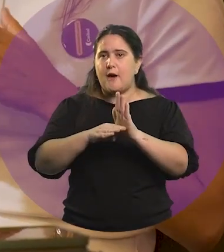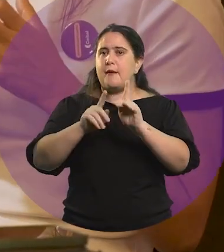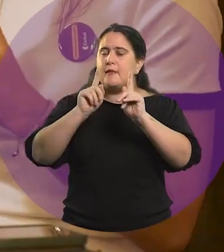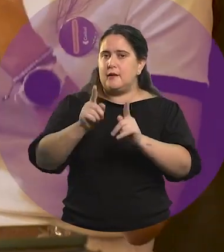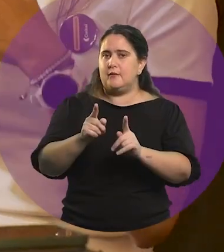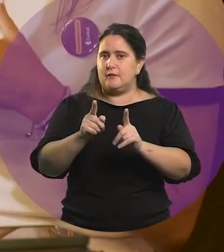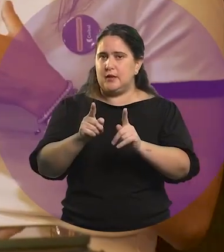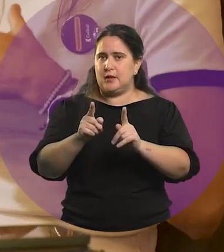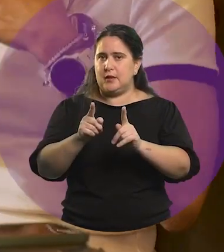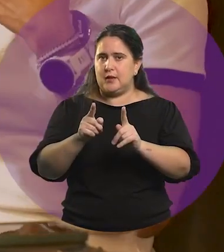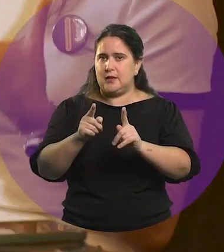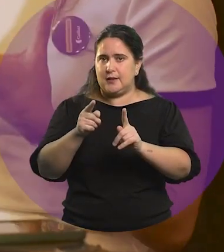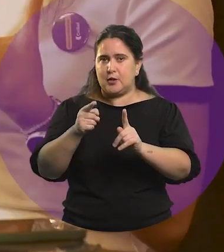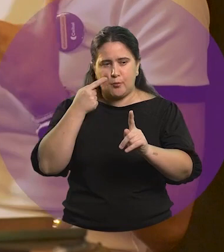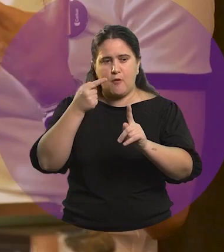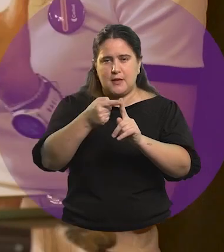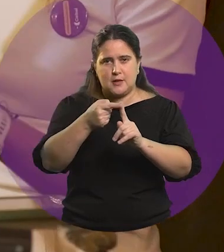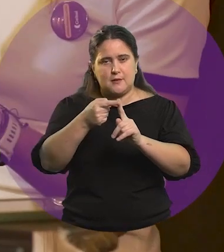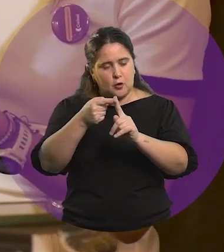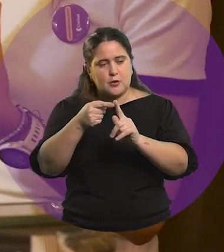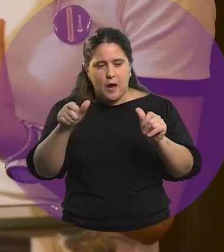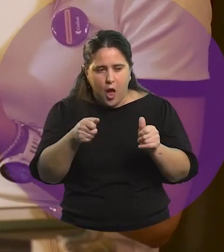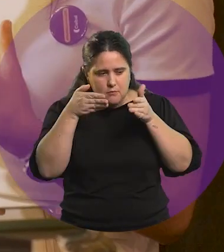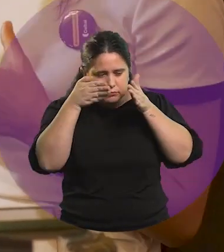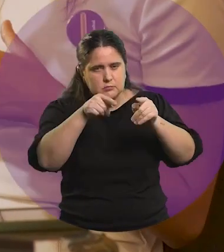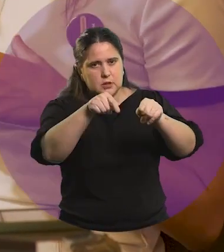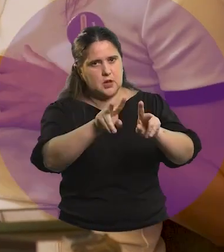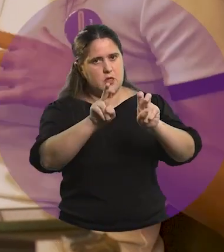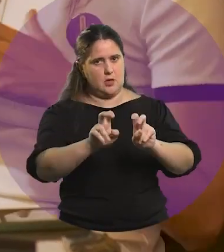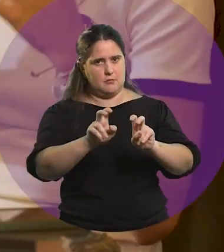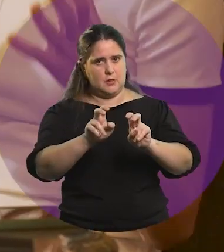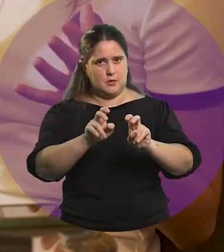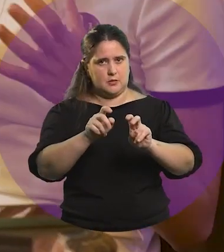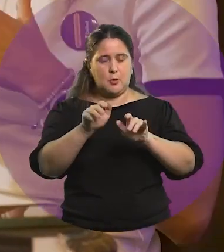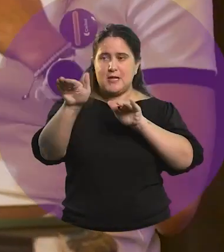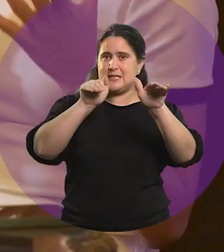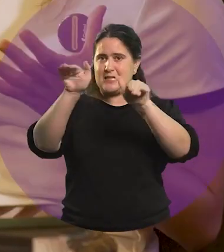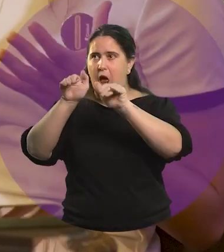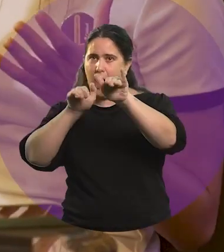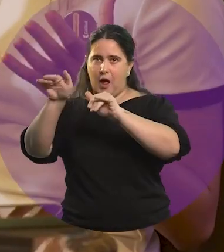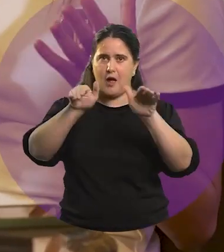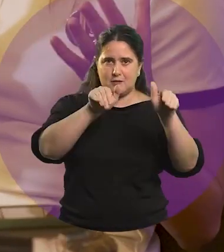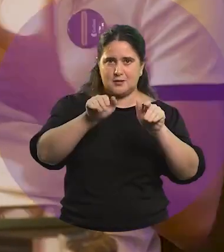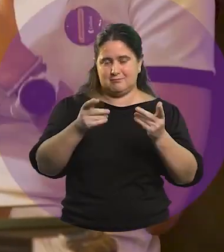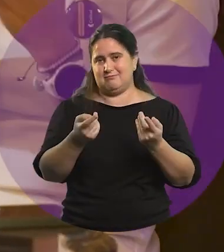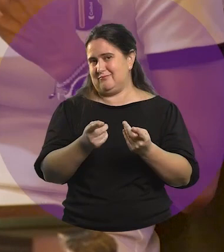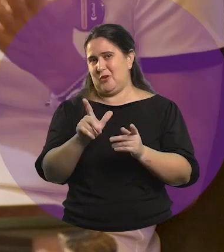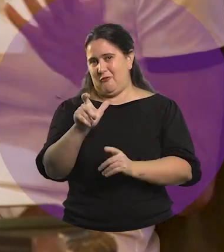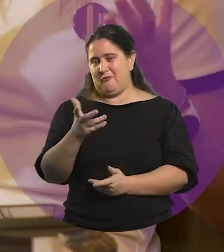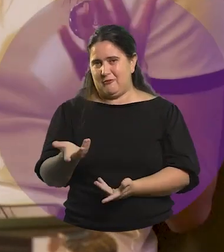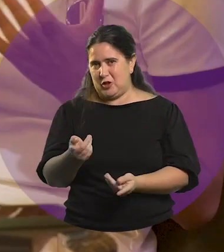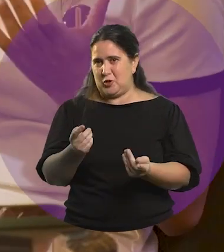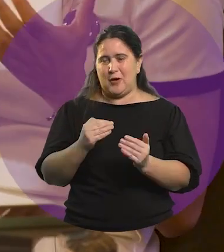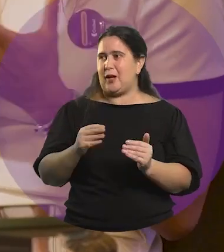hay que tener intención de abordar esta dimensión, ¿no? Si uno convocar a todos, no convoca a todos. Ya eso